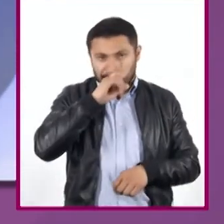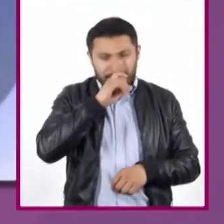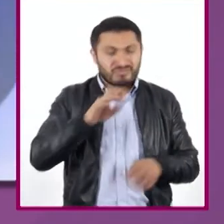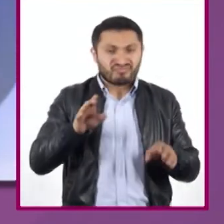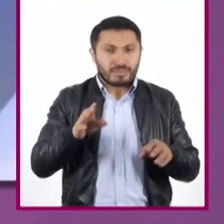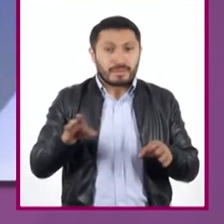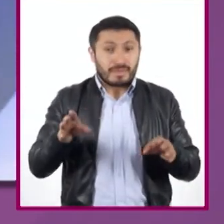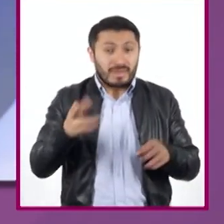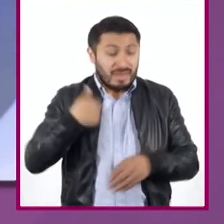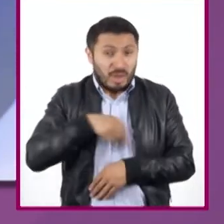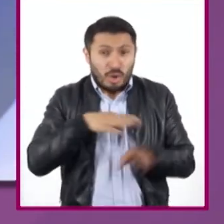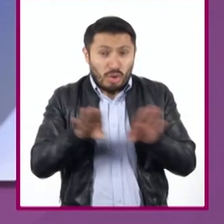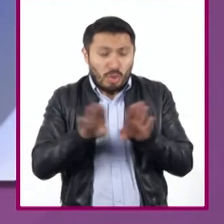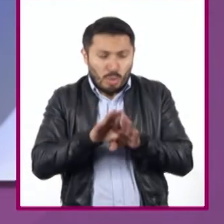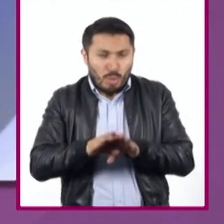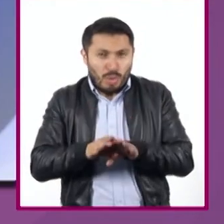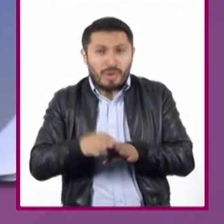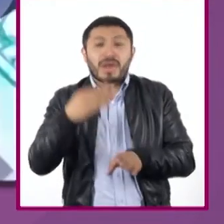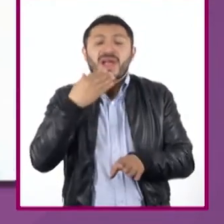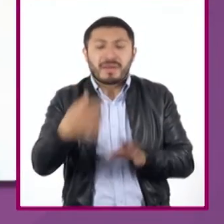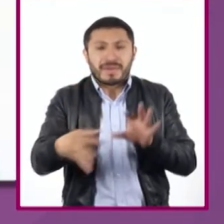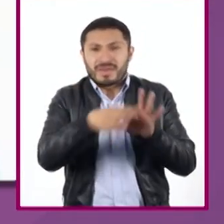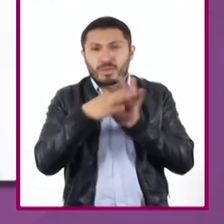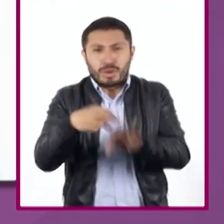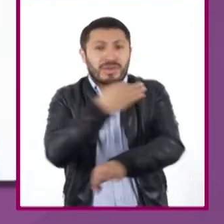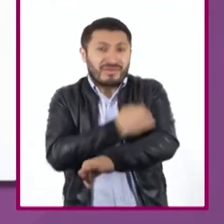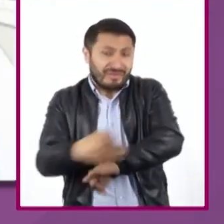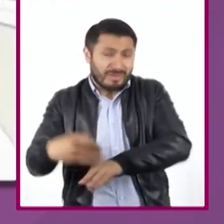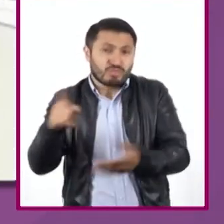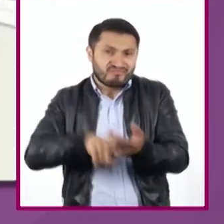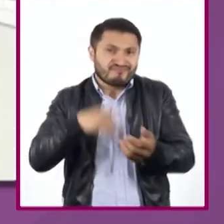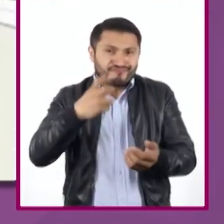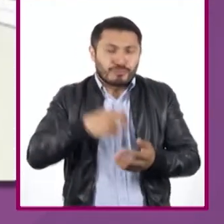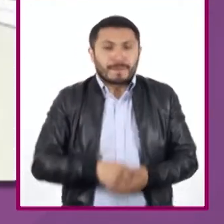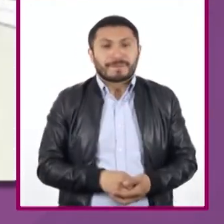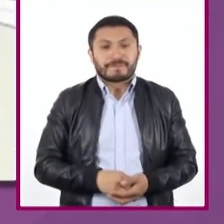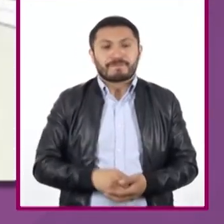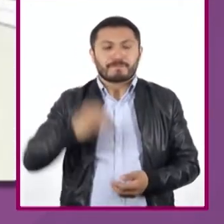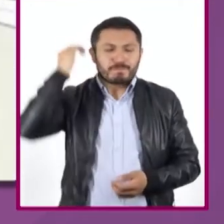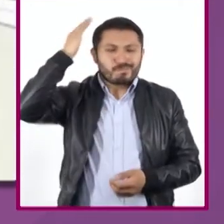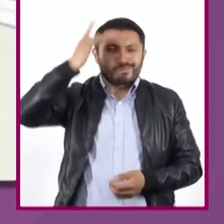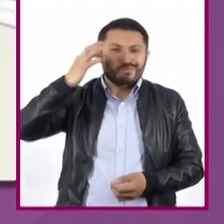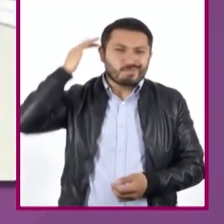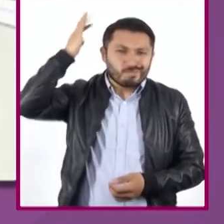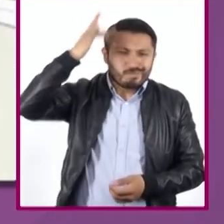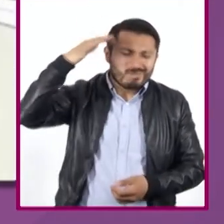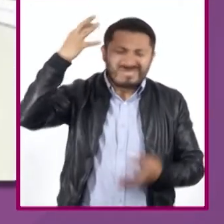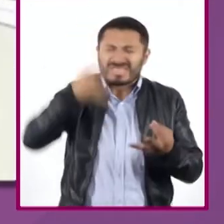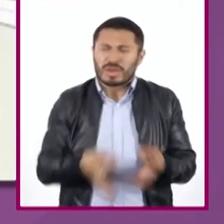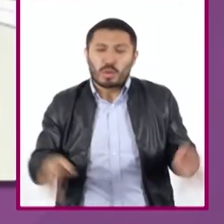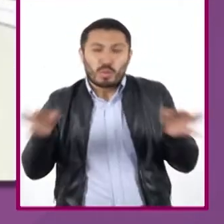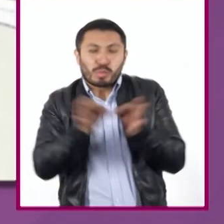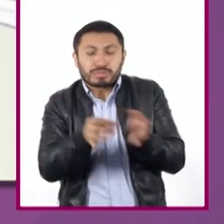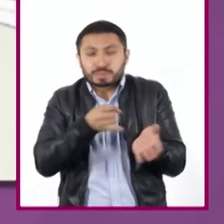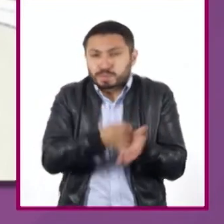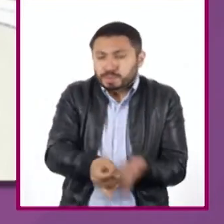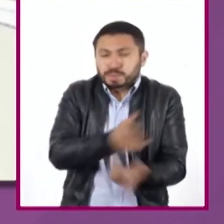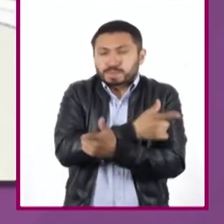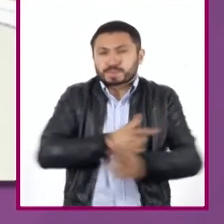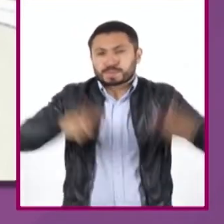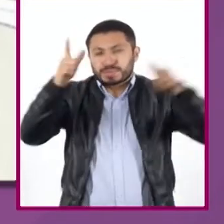como familia y estar unidos. La reflexión es una de las bases para tomar decisiones libres